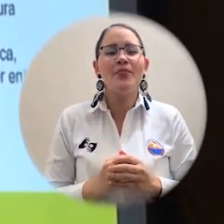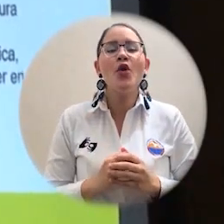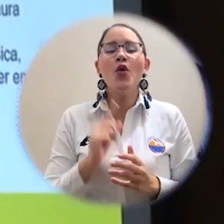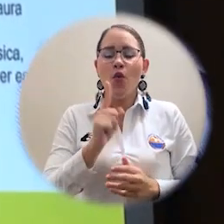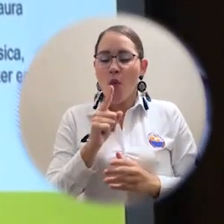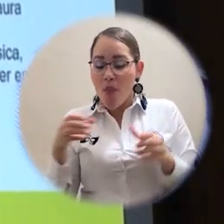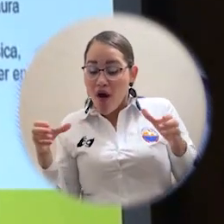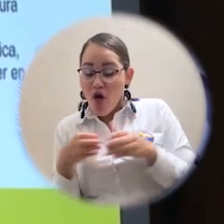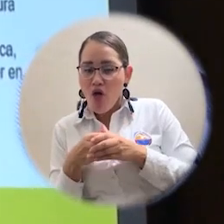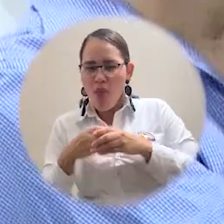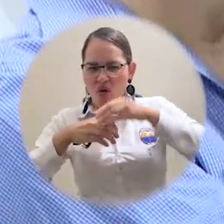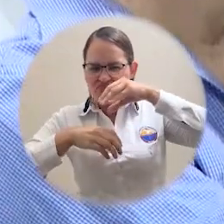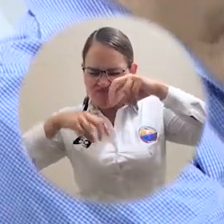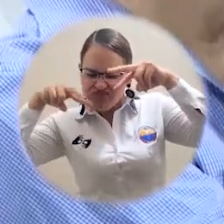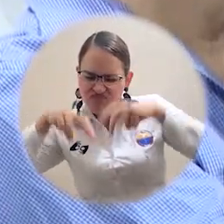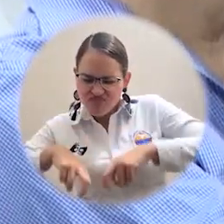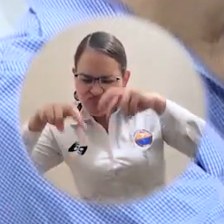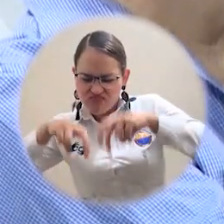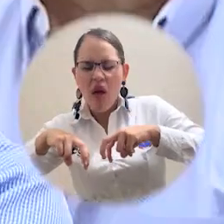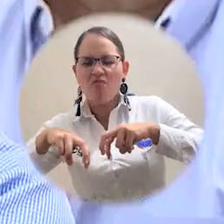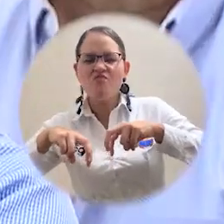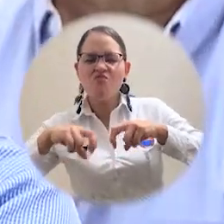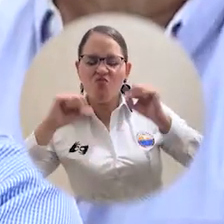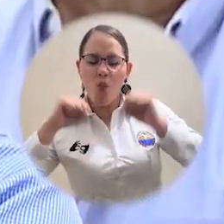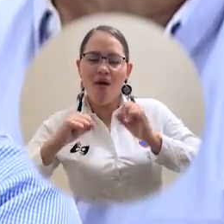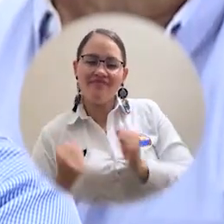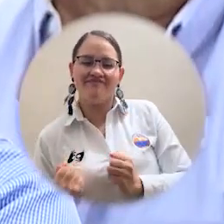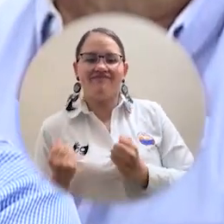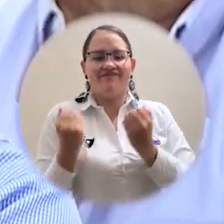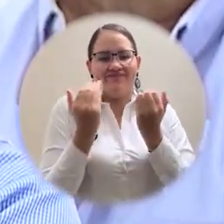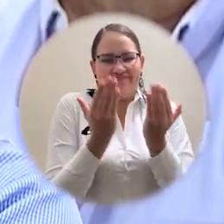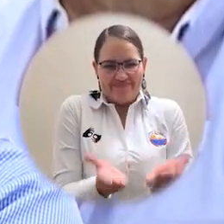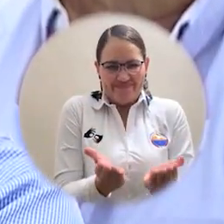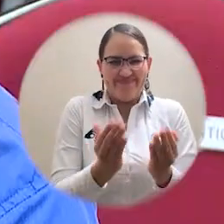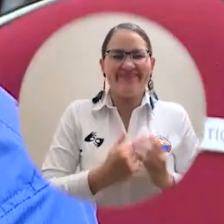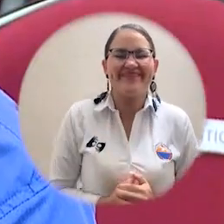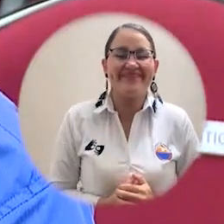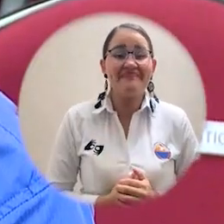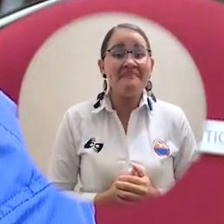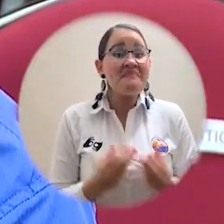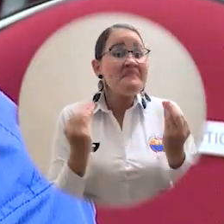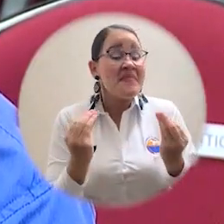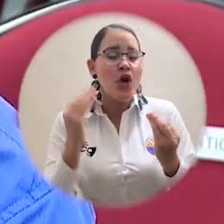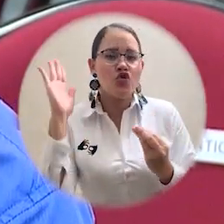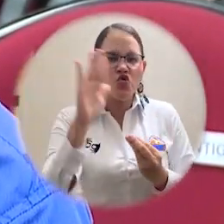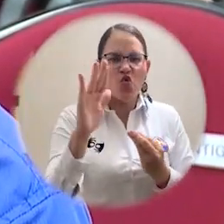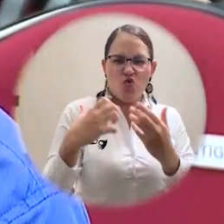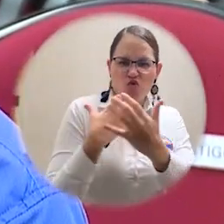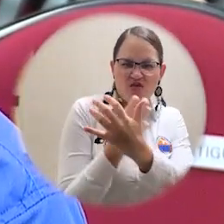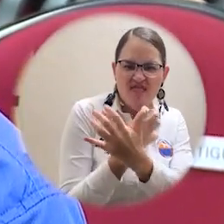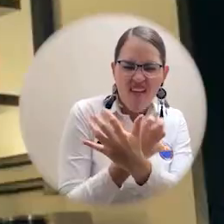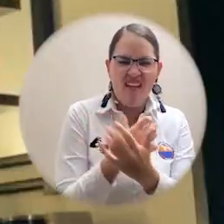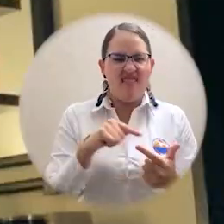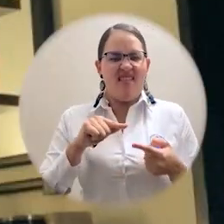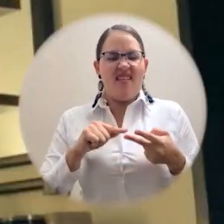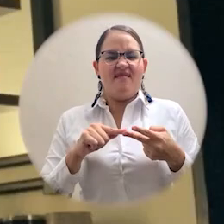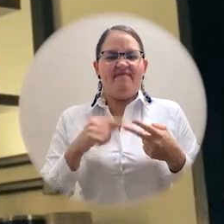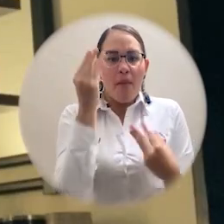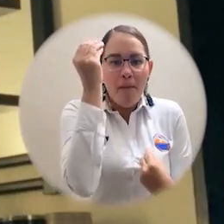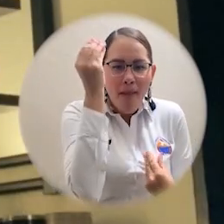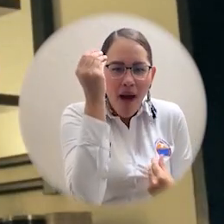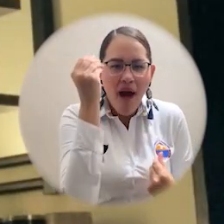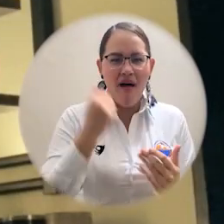formación de investigadores autónomos para que desde la ciencia, pero también